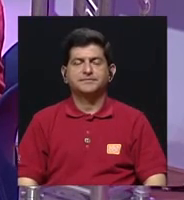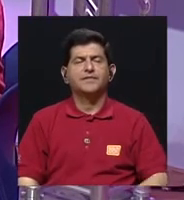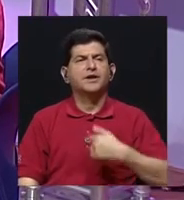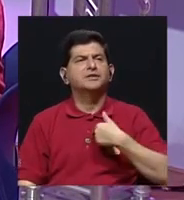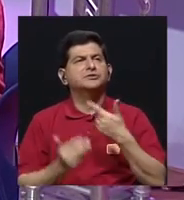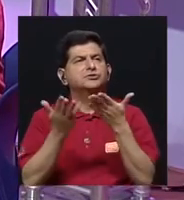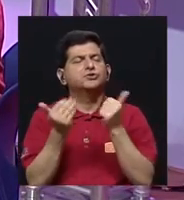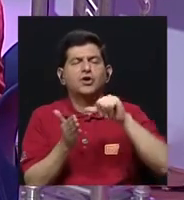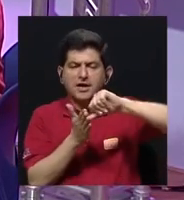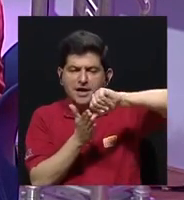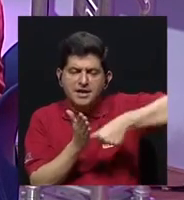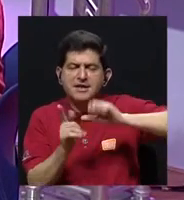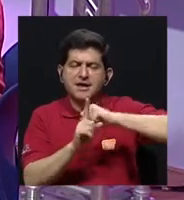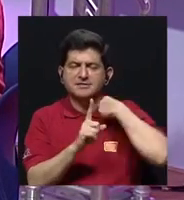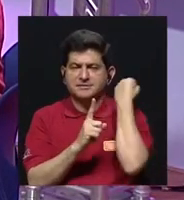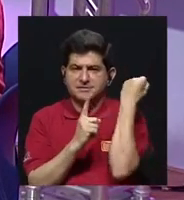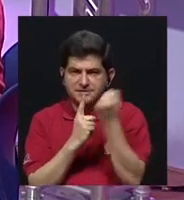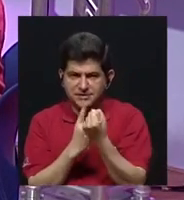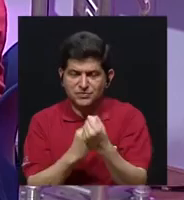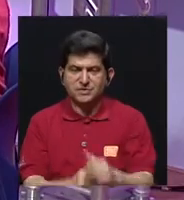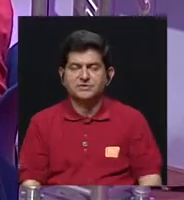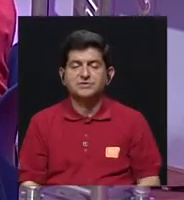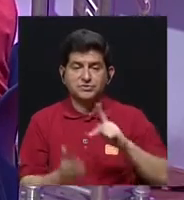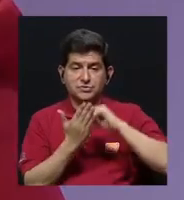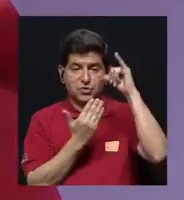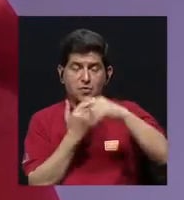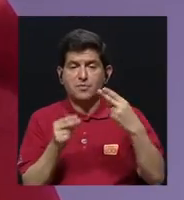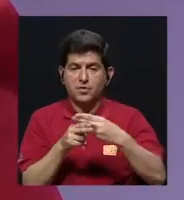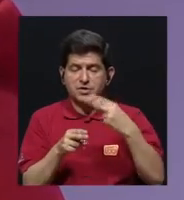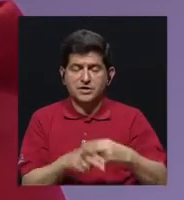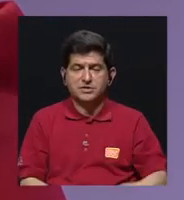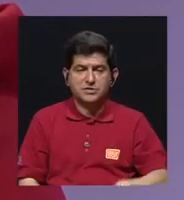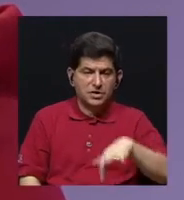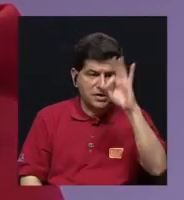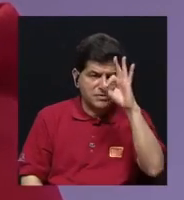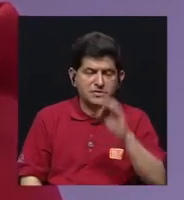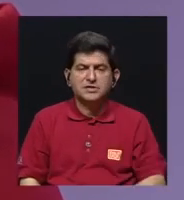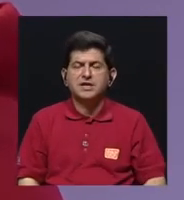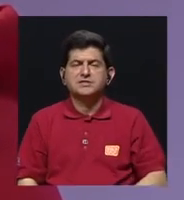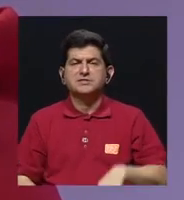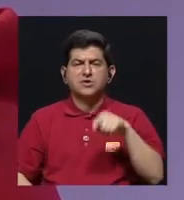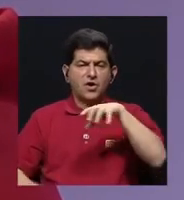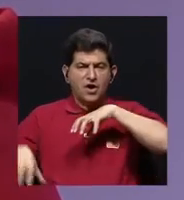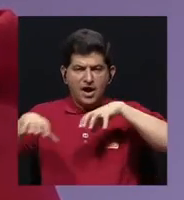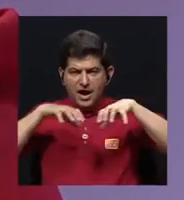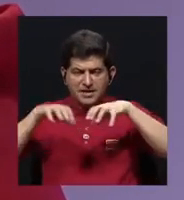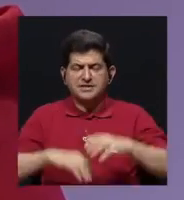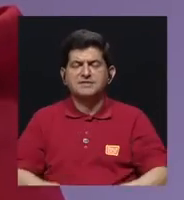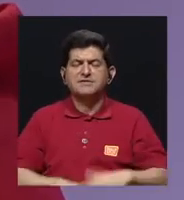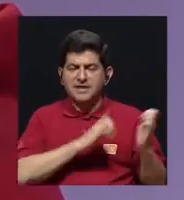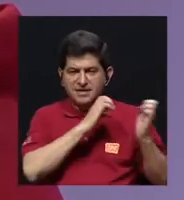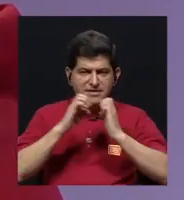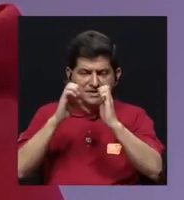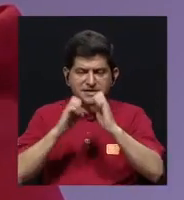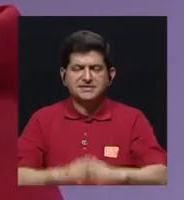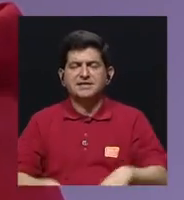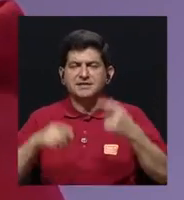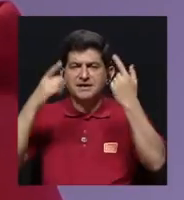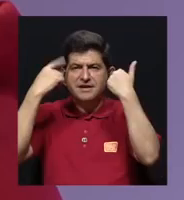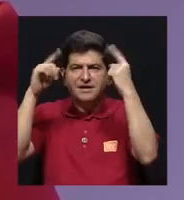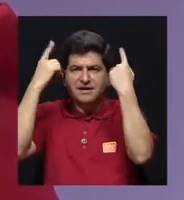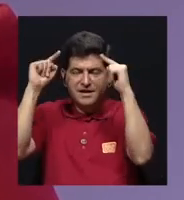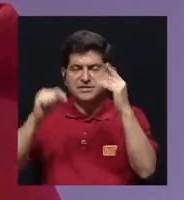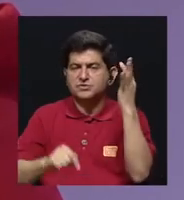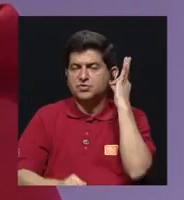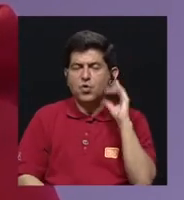Quería recalcar el asunto. Nuestro proyecto se llama Descubriendo Estrategias Exitosas con Mujeres de Zonas Rurales.